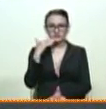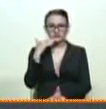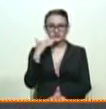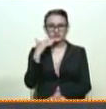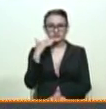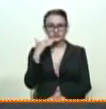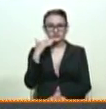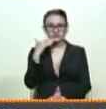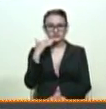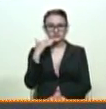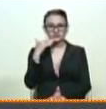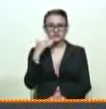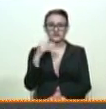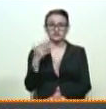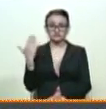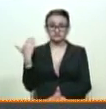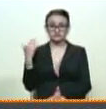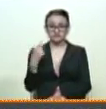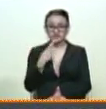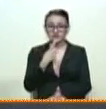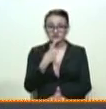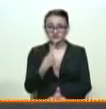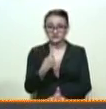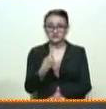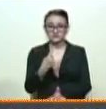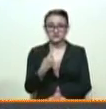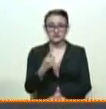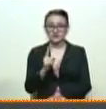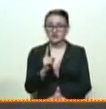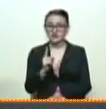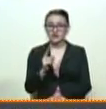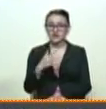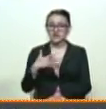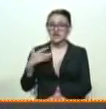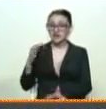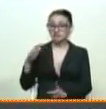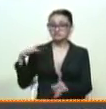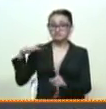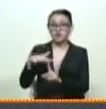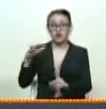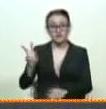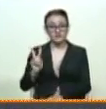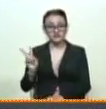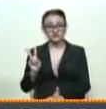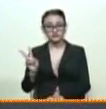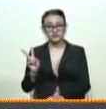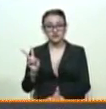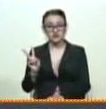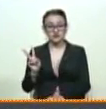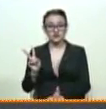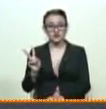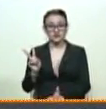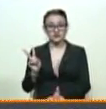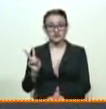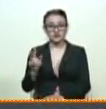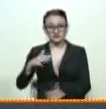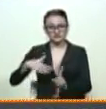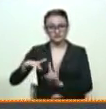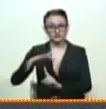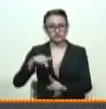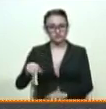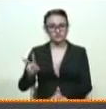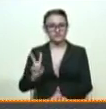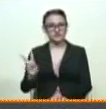Trump, en los cuales señaló que no descarta una opción militar al referirse a la situación